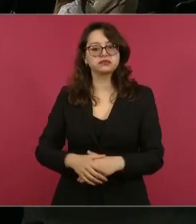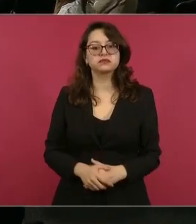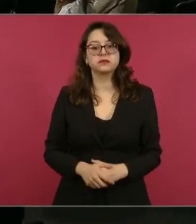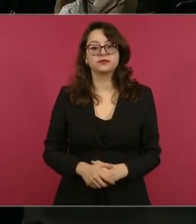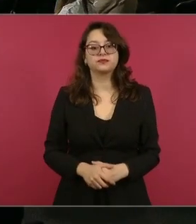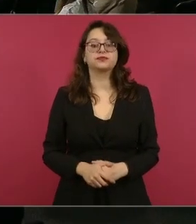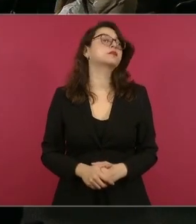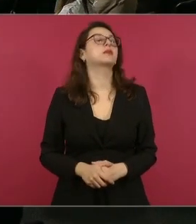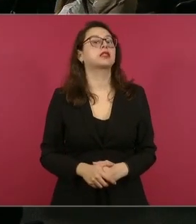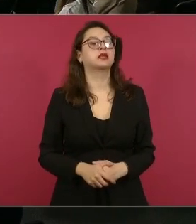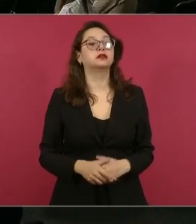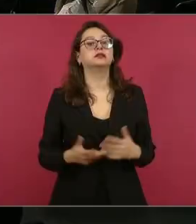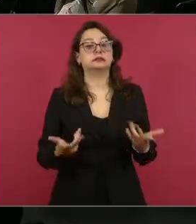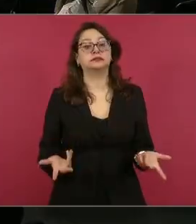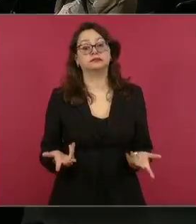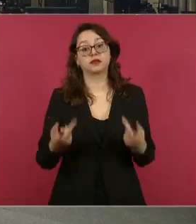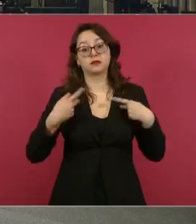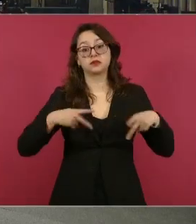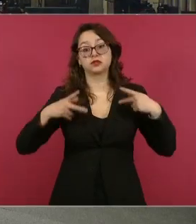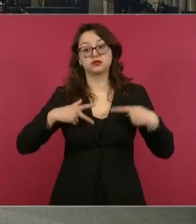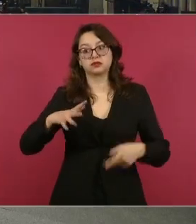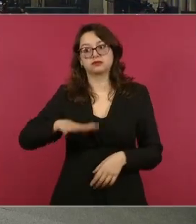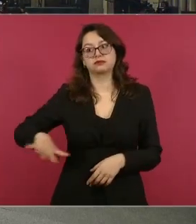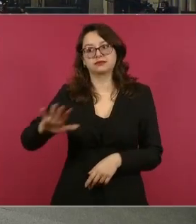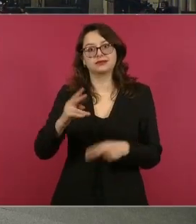los guerrerenses recuperen sus fuentes de empleo.